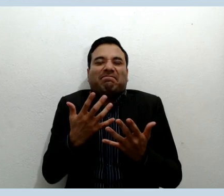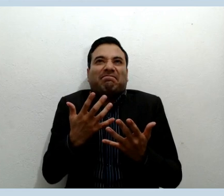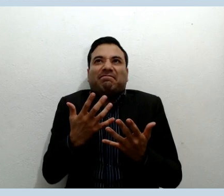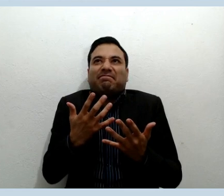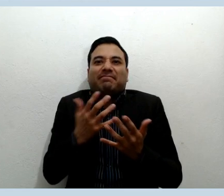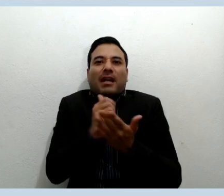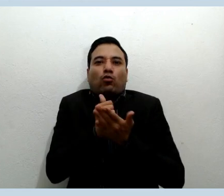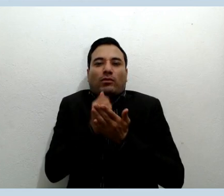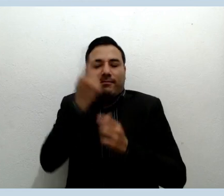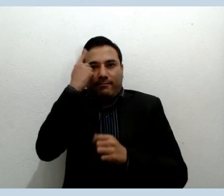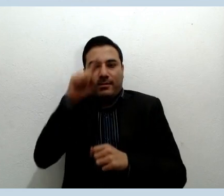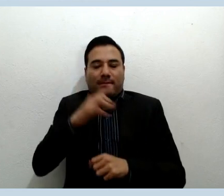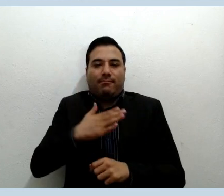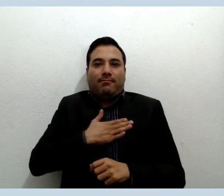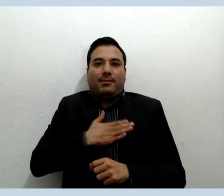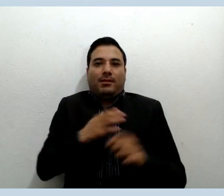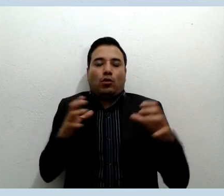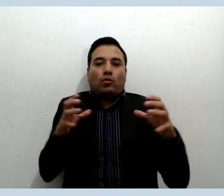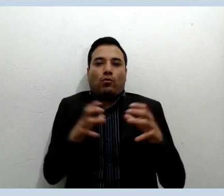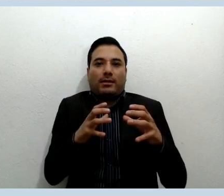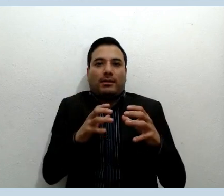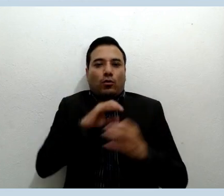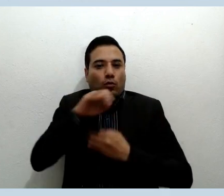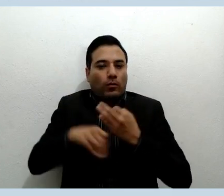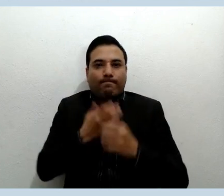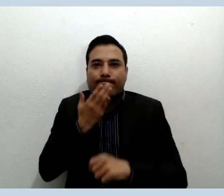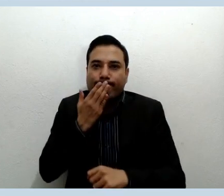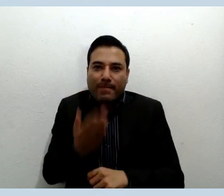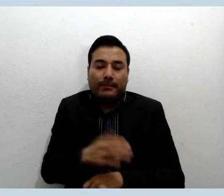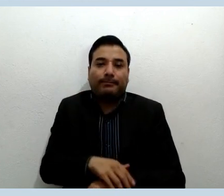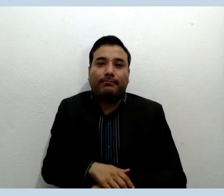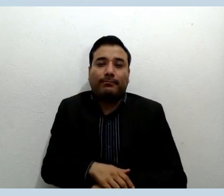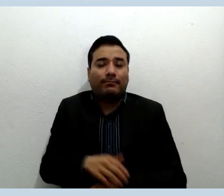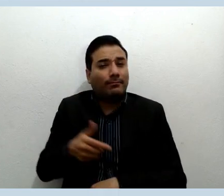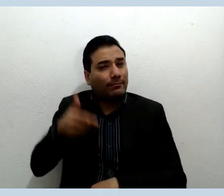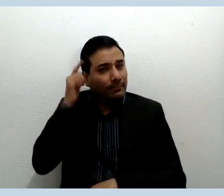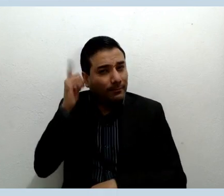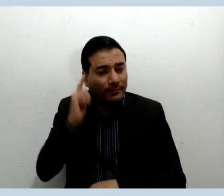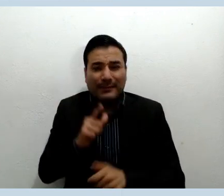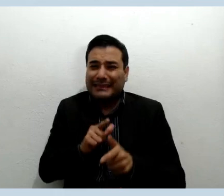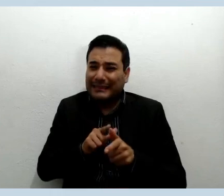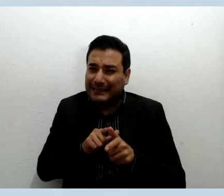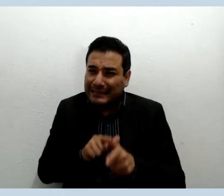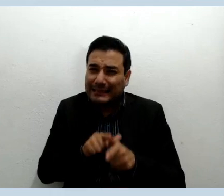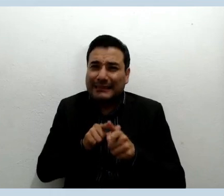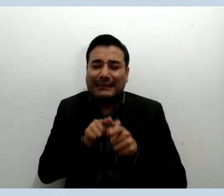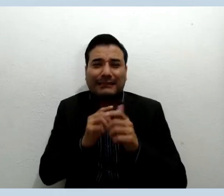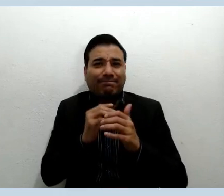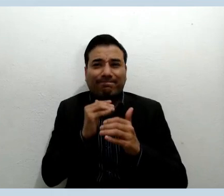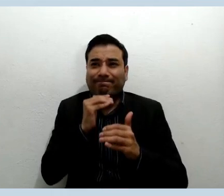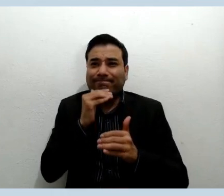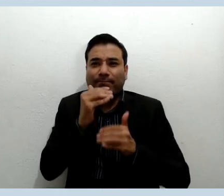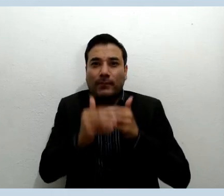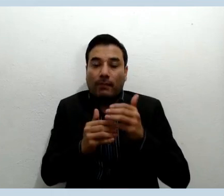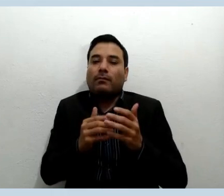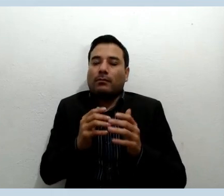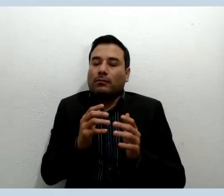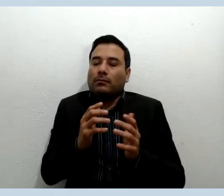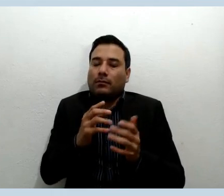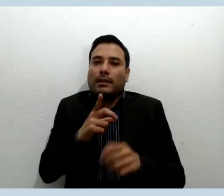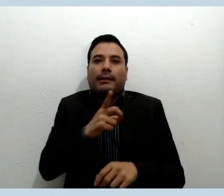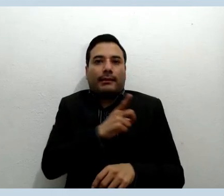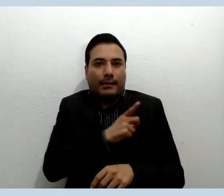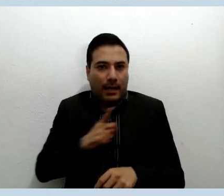comunidad y Y eso que se mantenga se mantenga respetuoso se